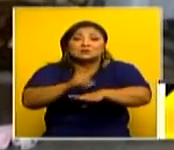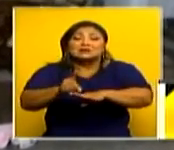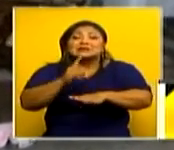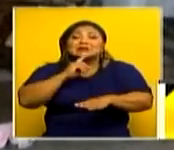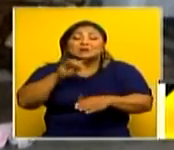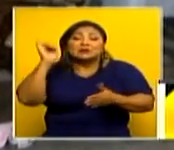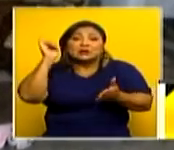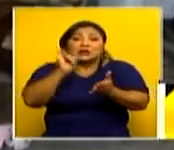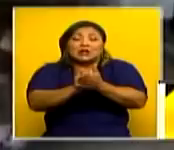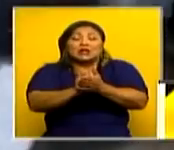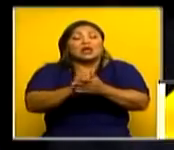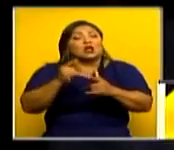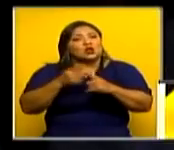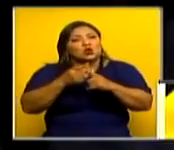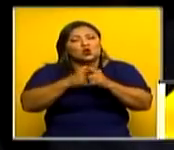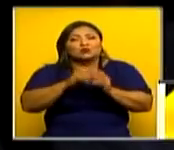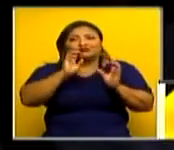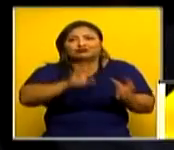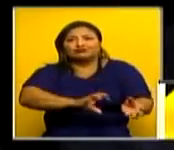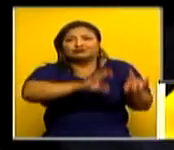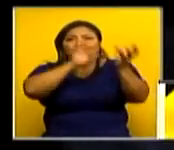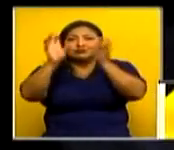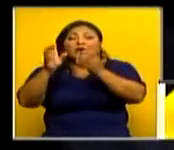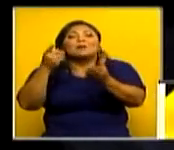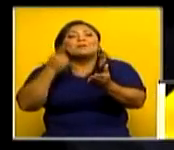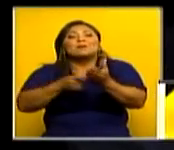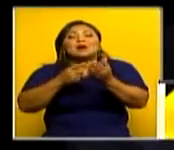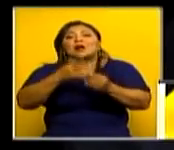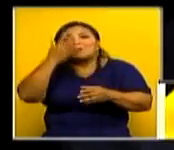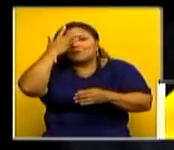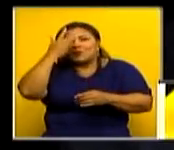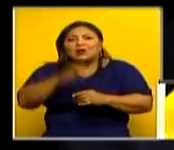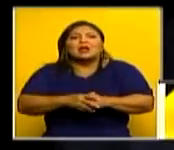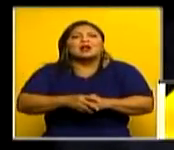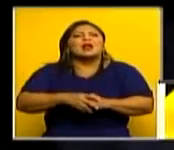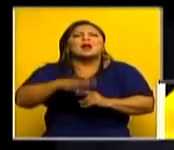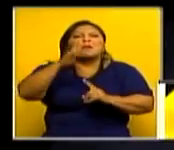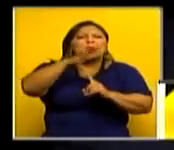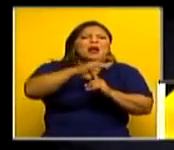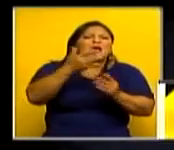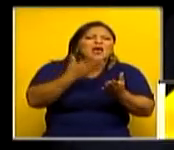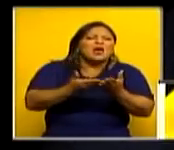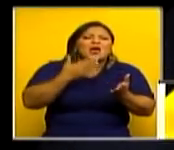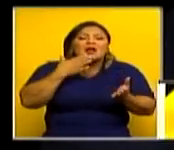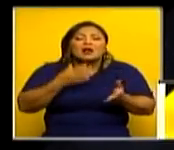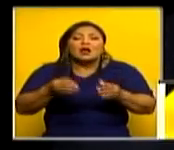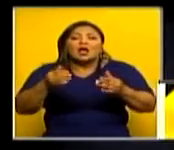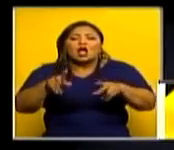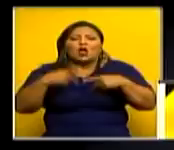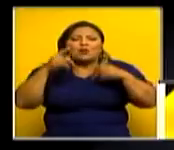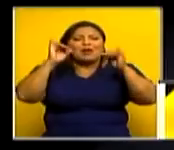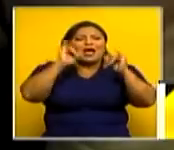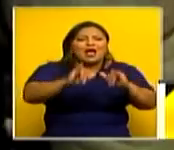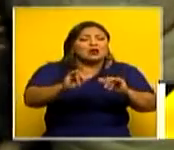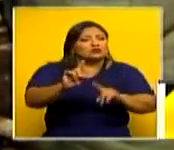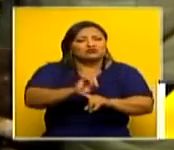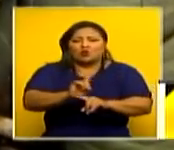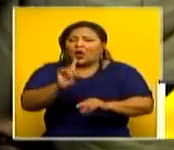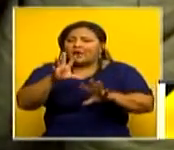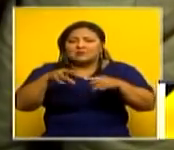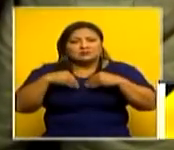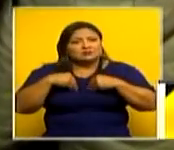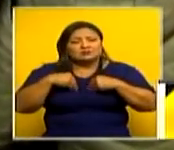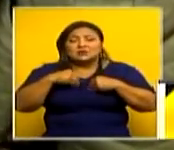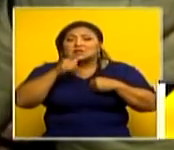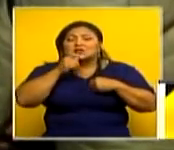quedado, comenzarán a desalojarlos. Y convertirlo, el Parque Ayero, en una casa de acogida, cosa que no lo vamos a permitir. Para quienes